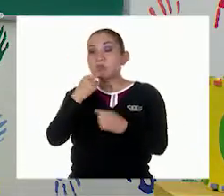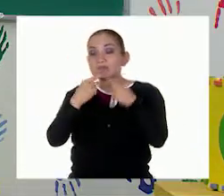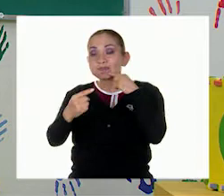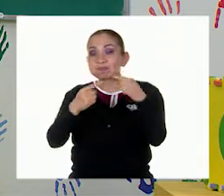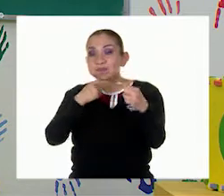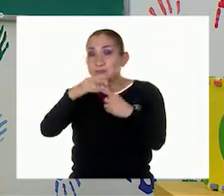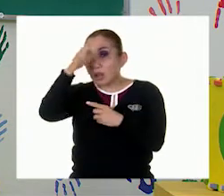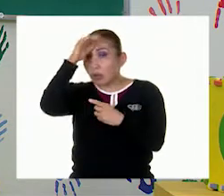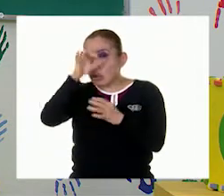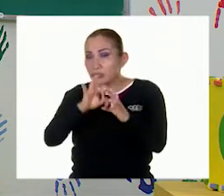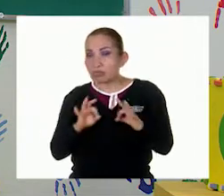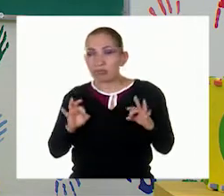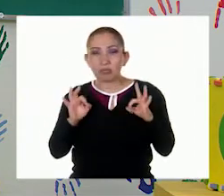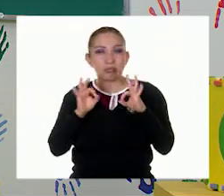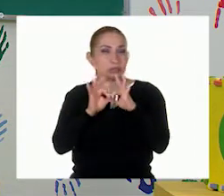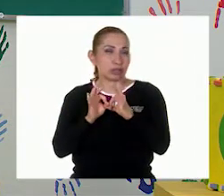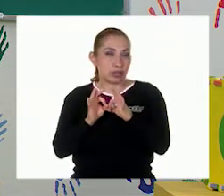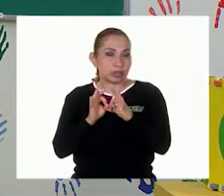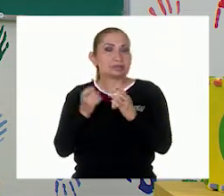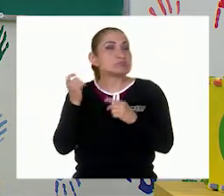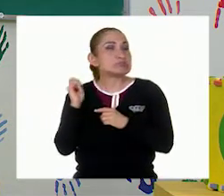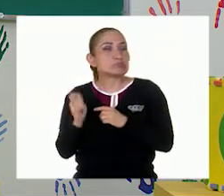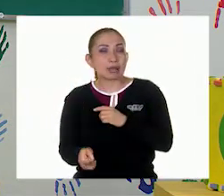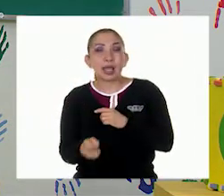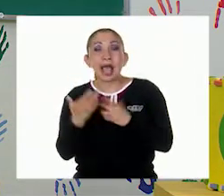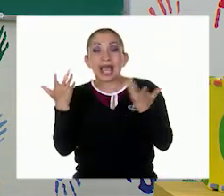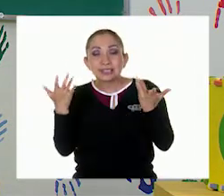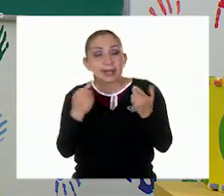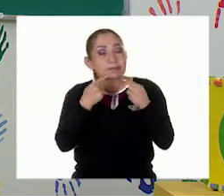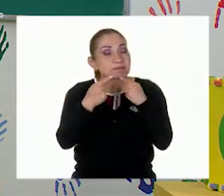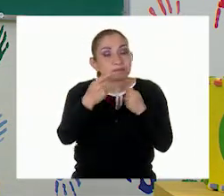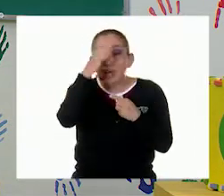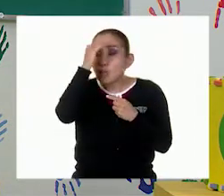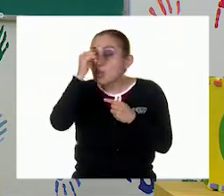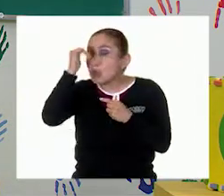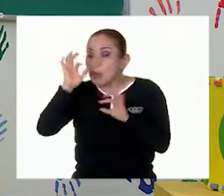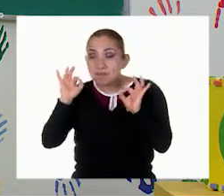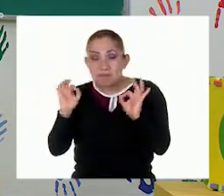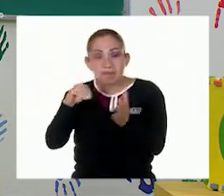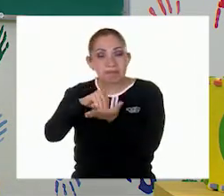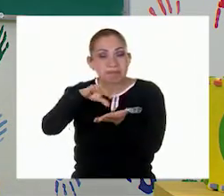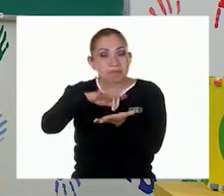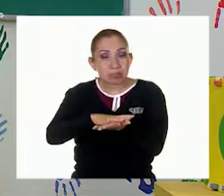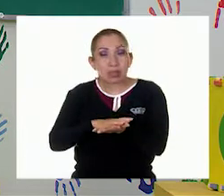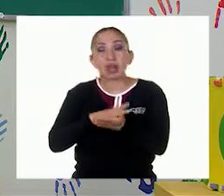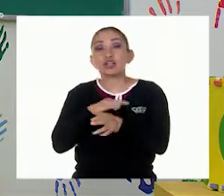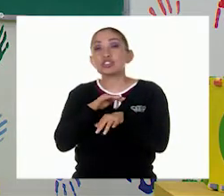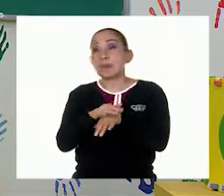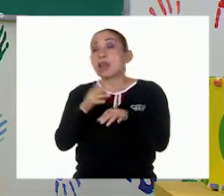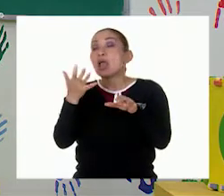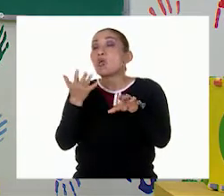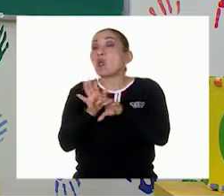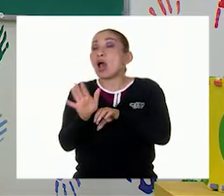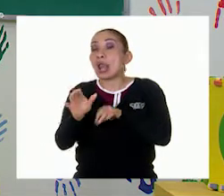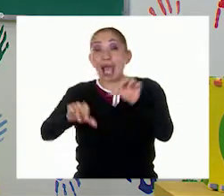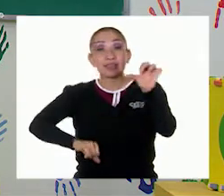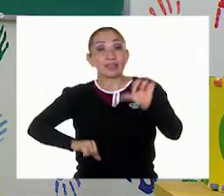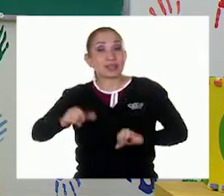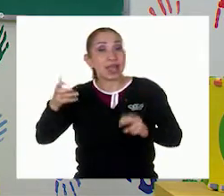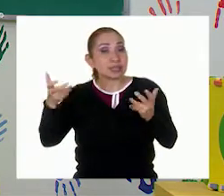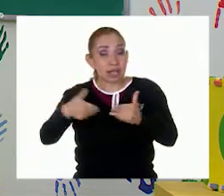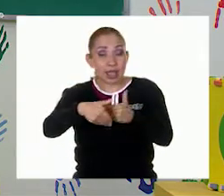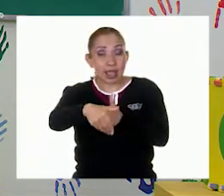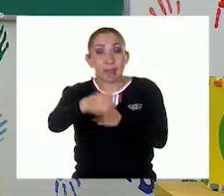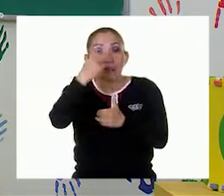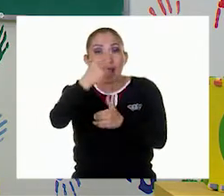consenso es muy importante, es decir, llegar a acuerdos. En este caso, sobre las acciones que vamos a realizar